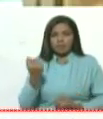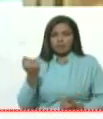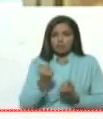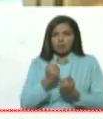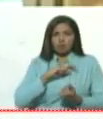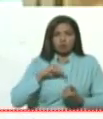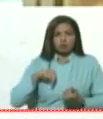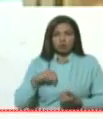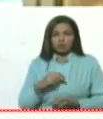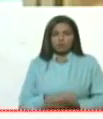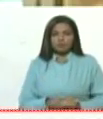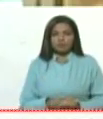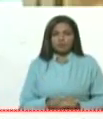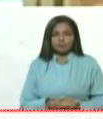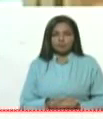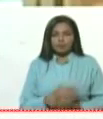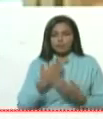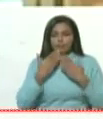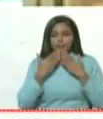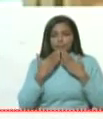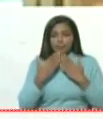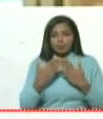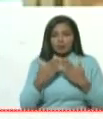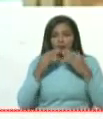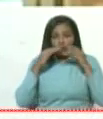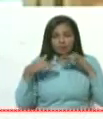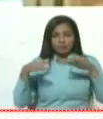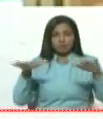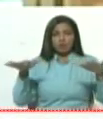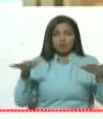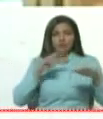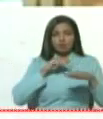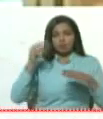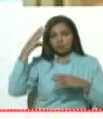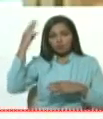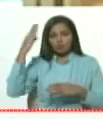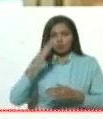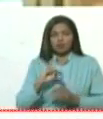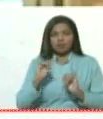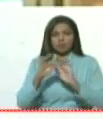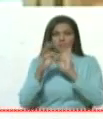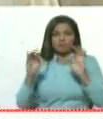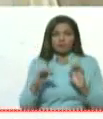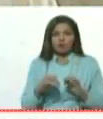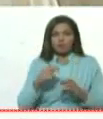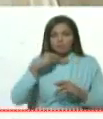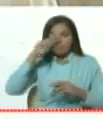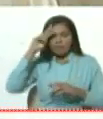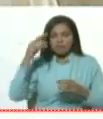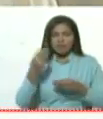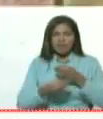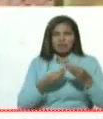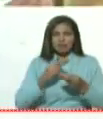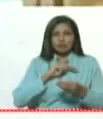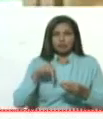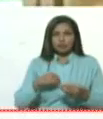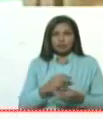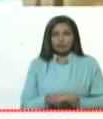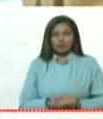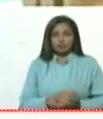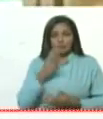ustedes, compatriotas. Y pido la bendición de nuestro Dios, Padre Creador.